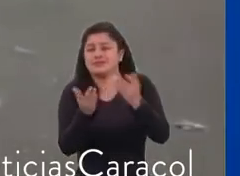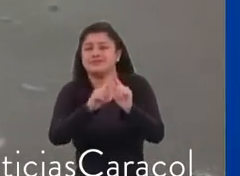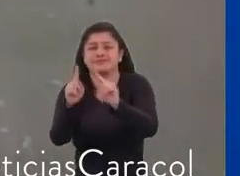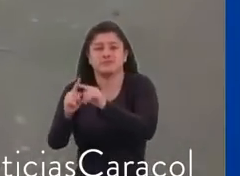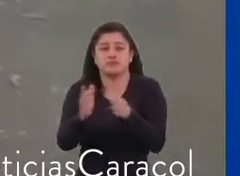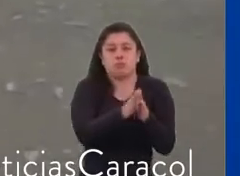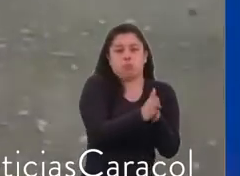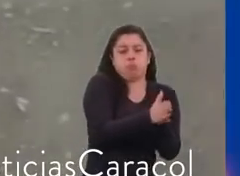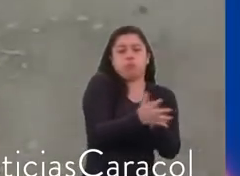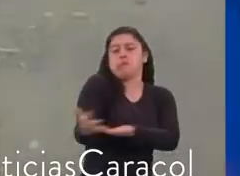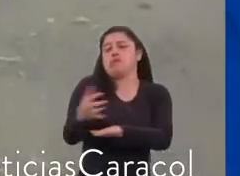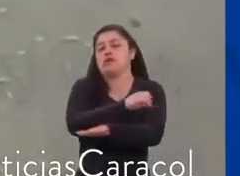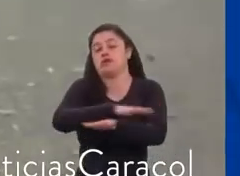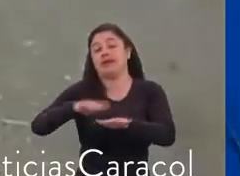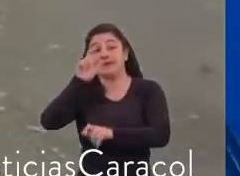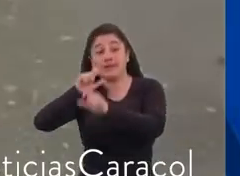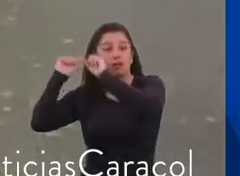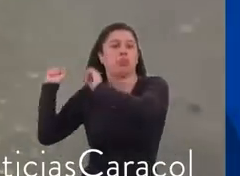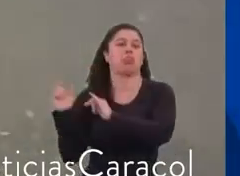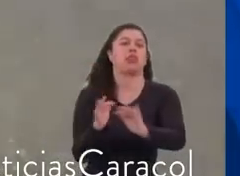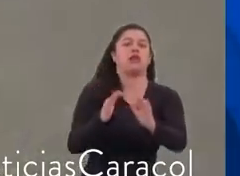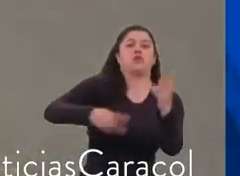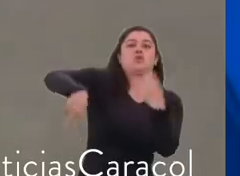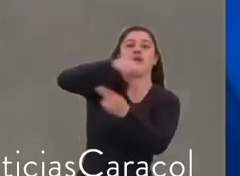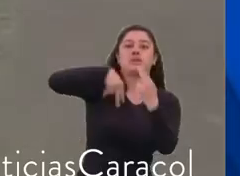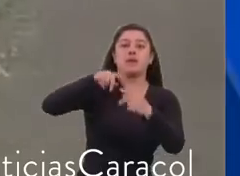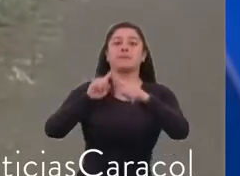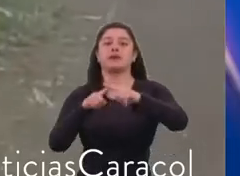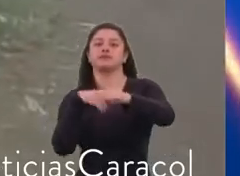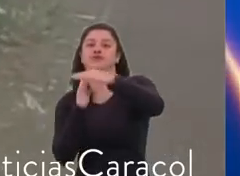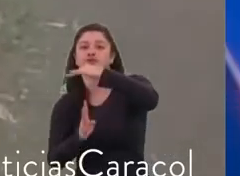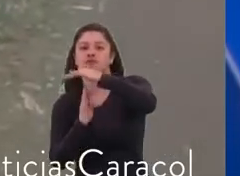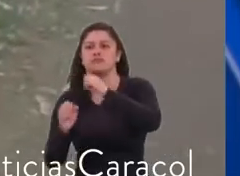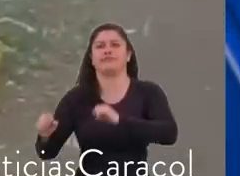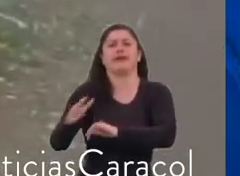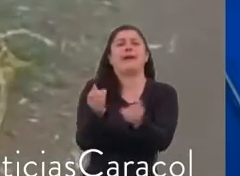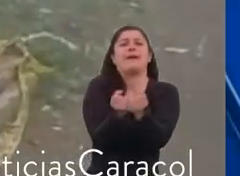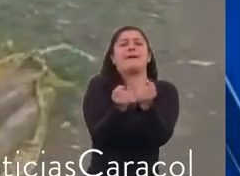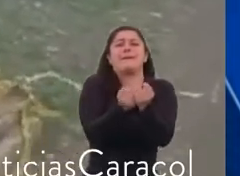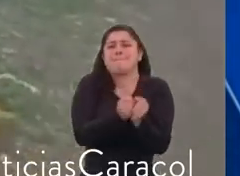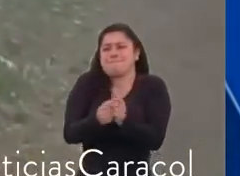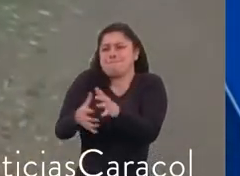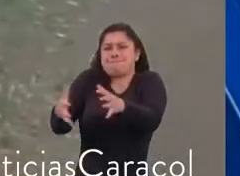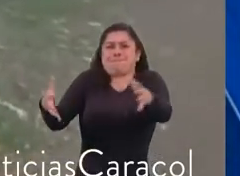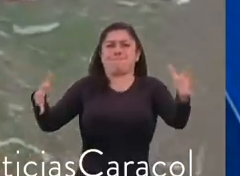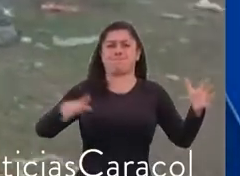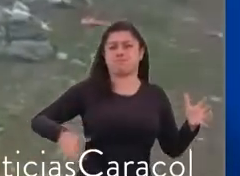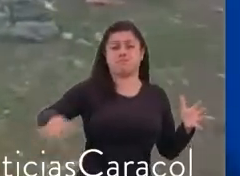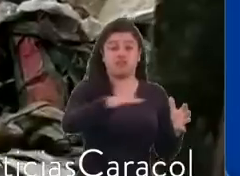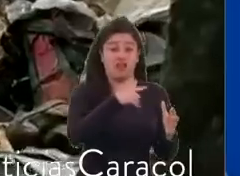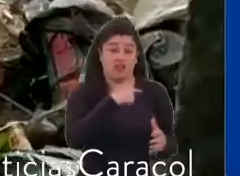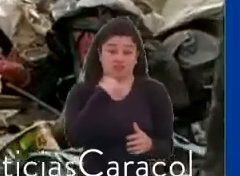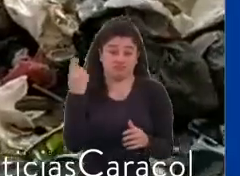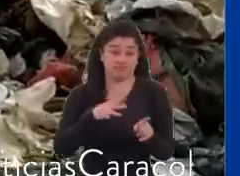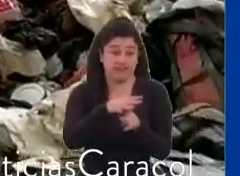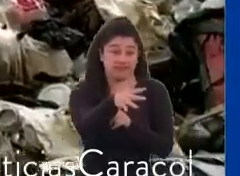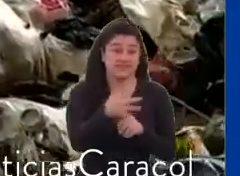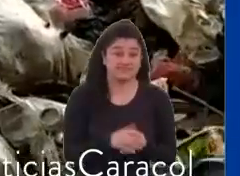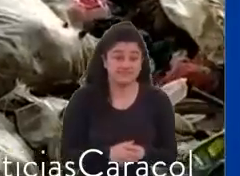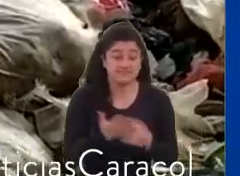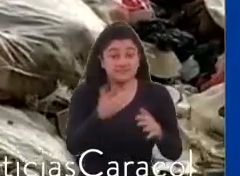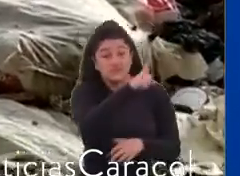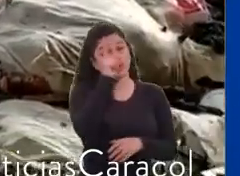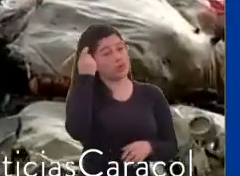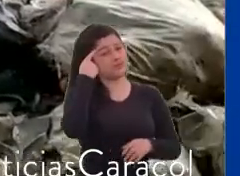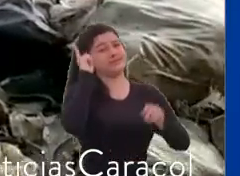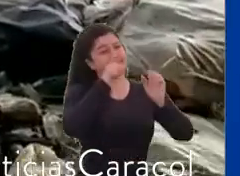Entonces nosotros insistimos entre el gobierno nacional en que la comunidad internacional se pellizquen frente a lo que